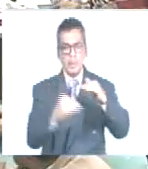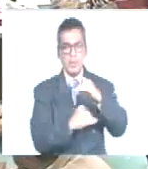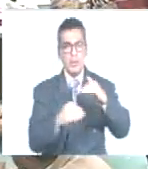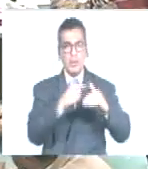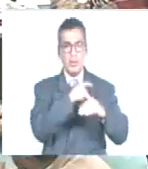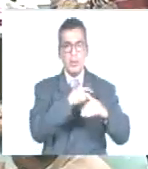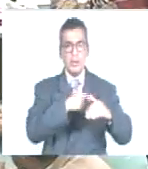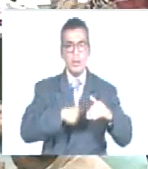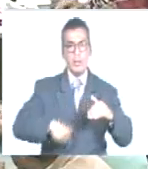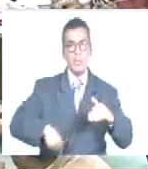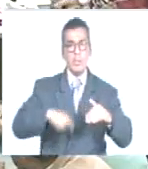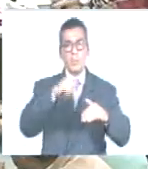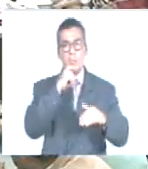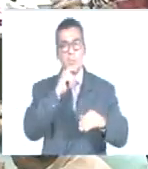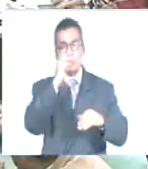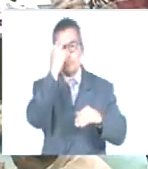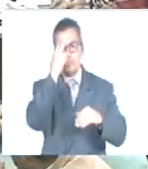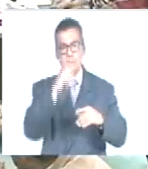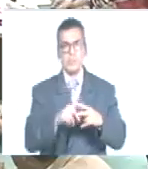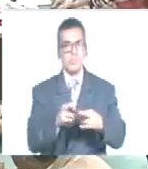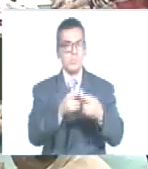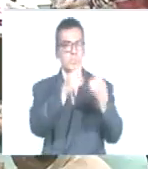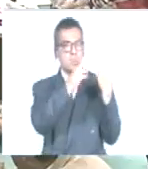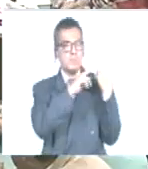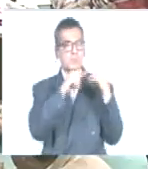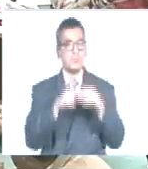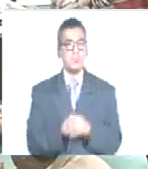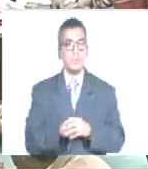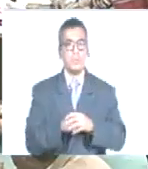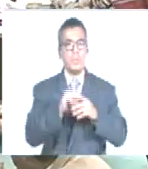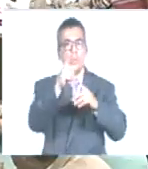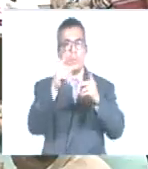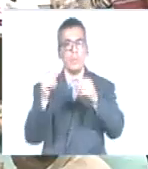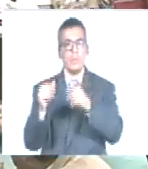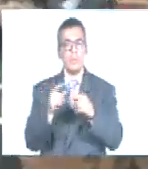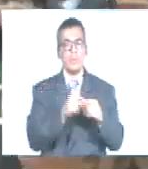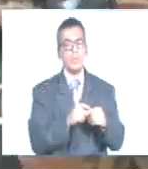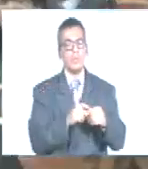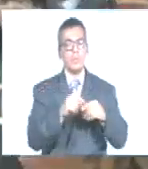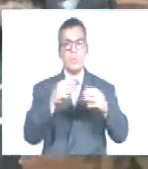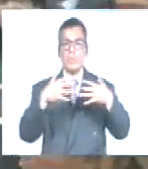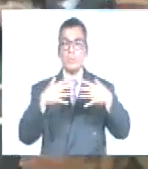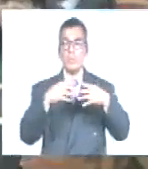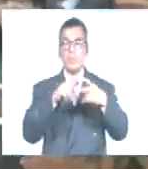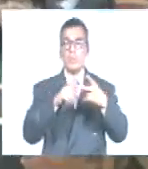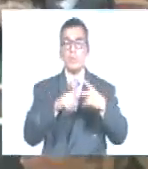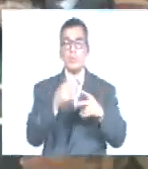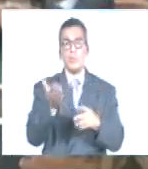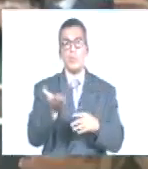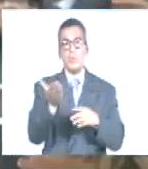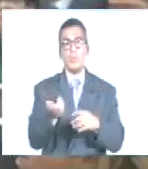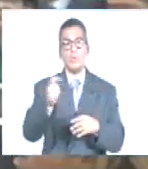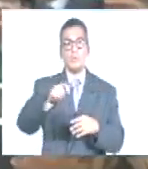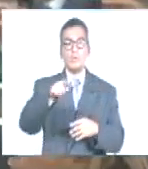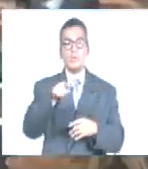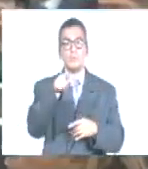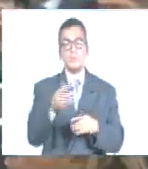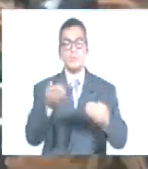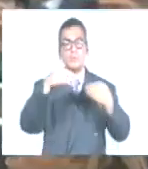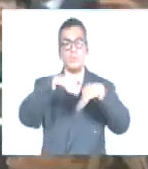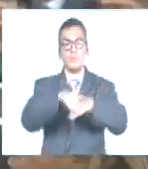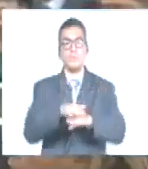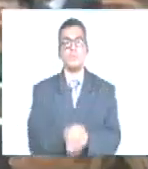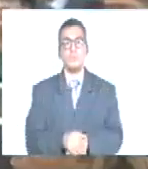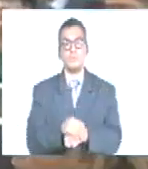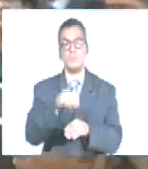la República. La India representa una de las economías emergentes más importantes. Está integrando